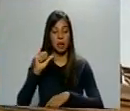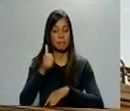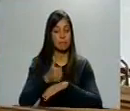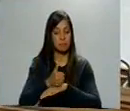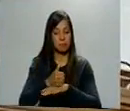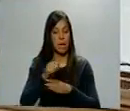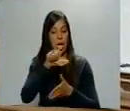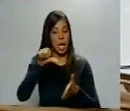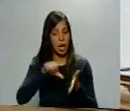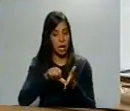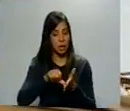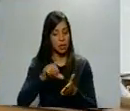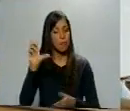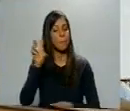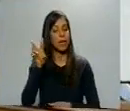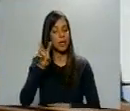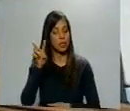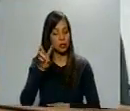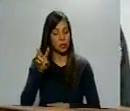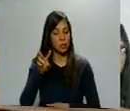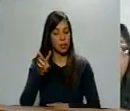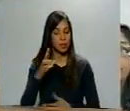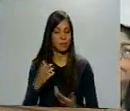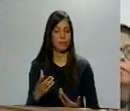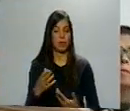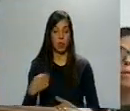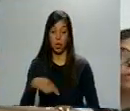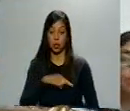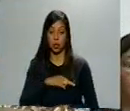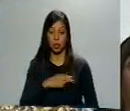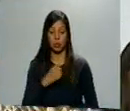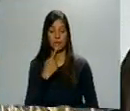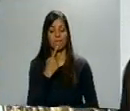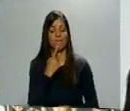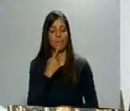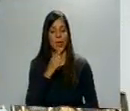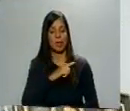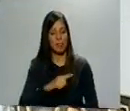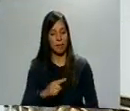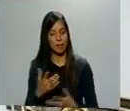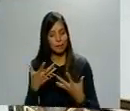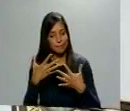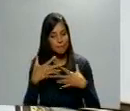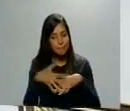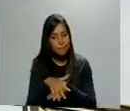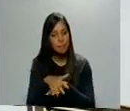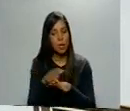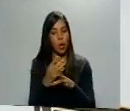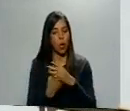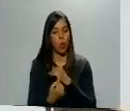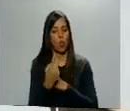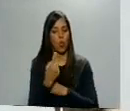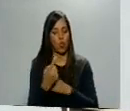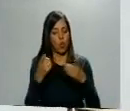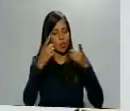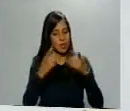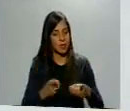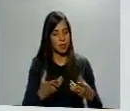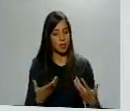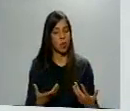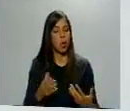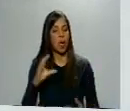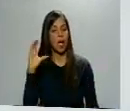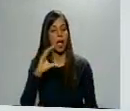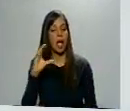República, merecía que nosotros en la Constituyente le diéramos una definición. Esa definición es que